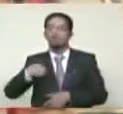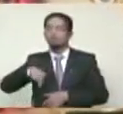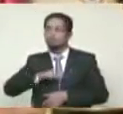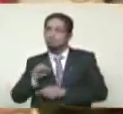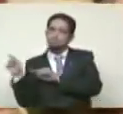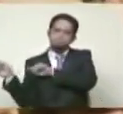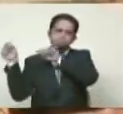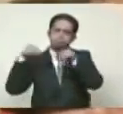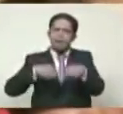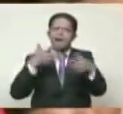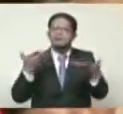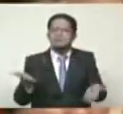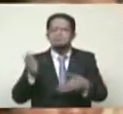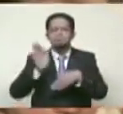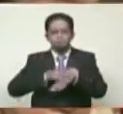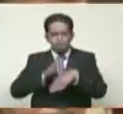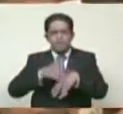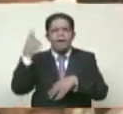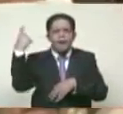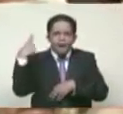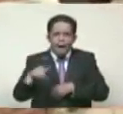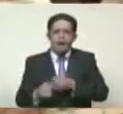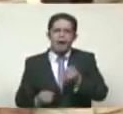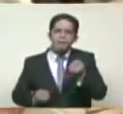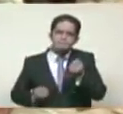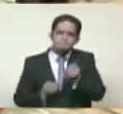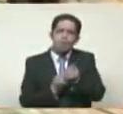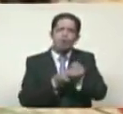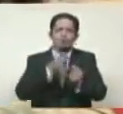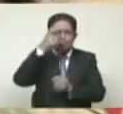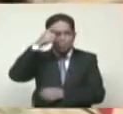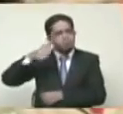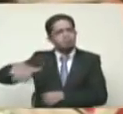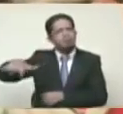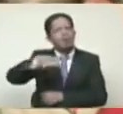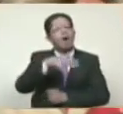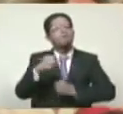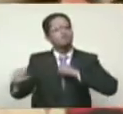pueblo, tenemos apoyo de un pueblo movilizado.